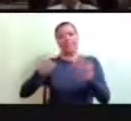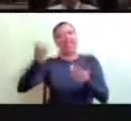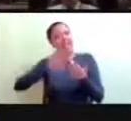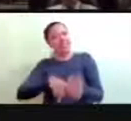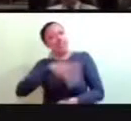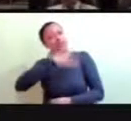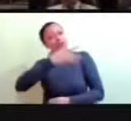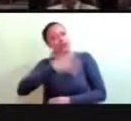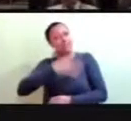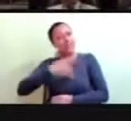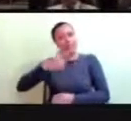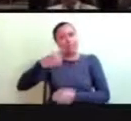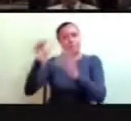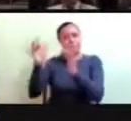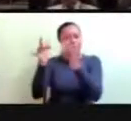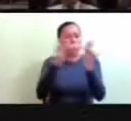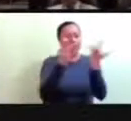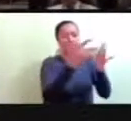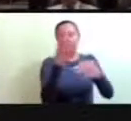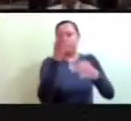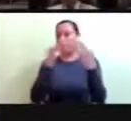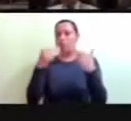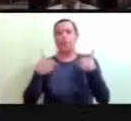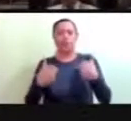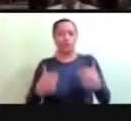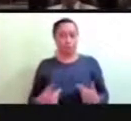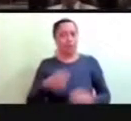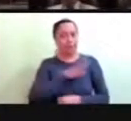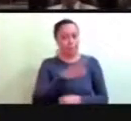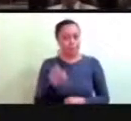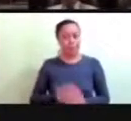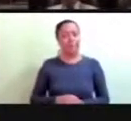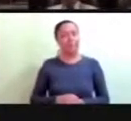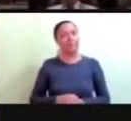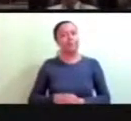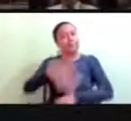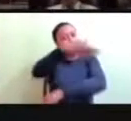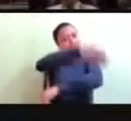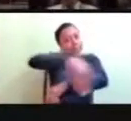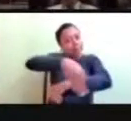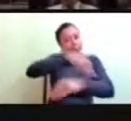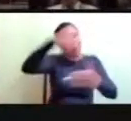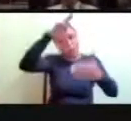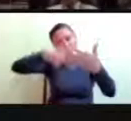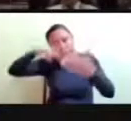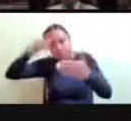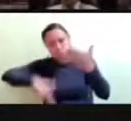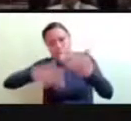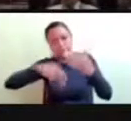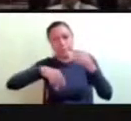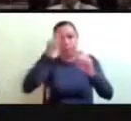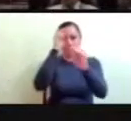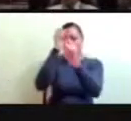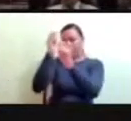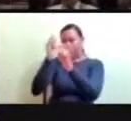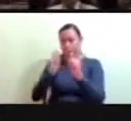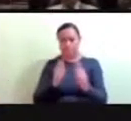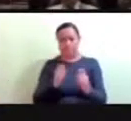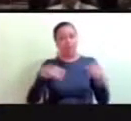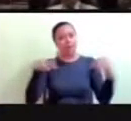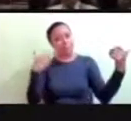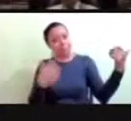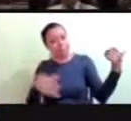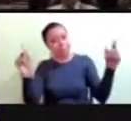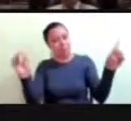conecta con todo ser humano. La arquitectura, la pintura, la escultura, la música, la danza,